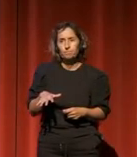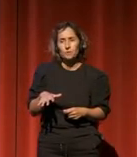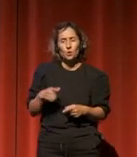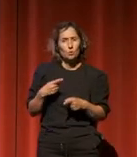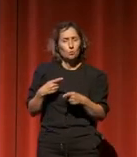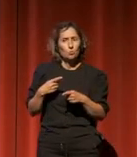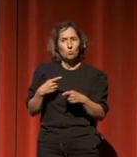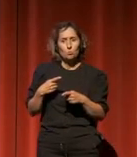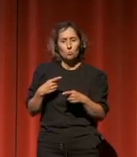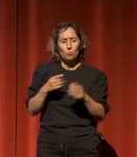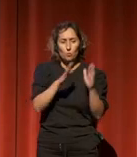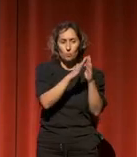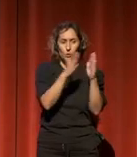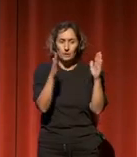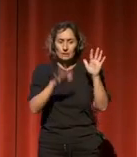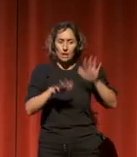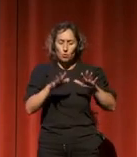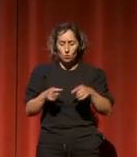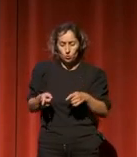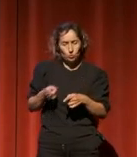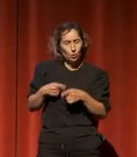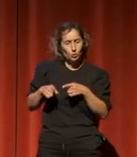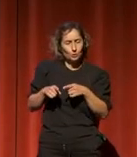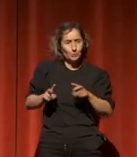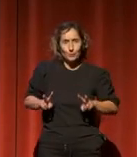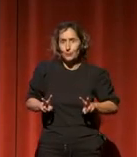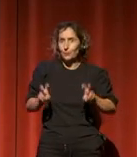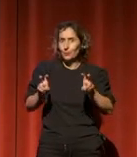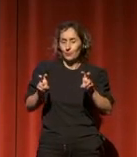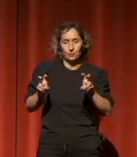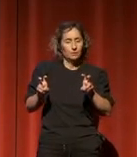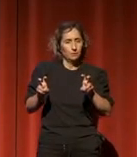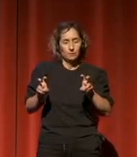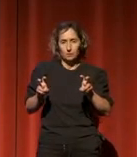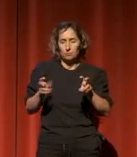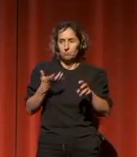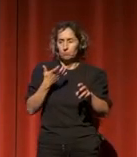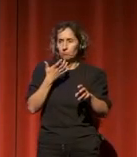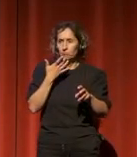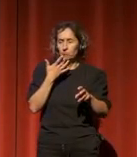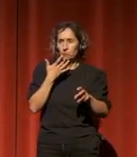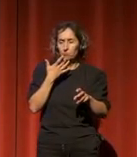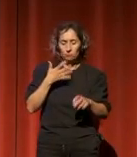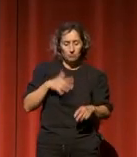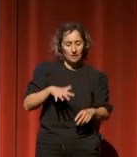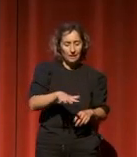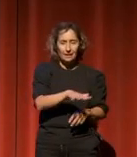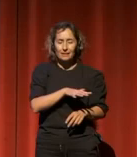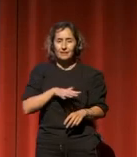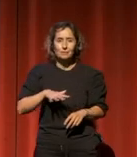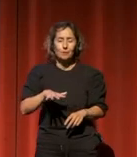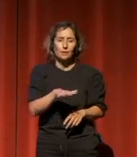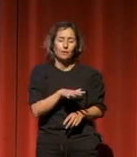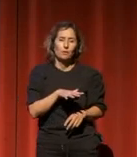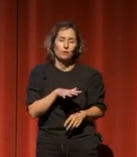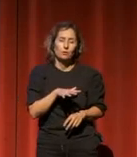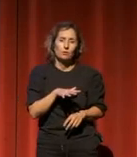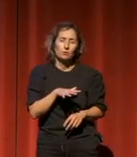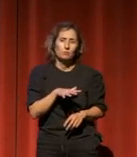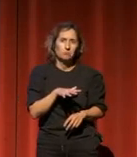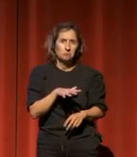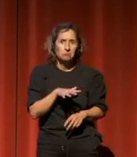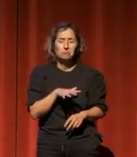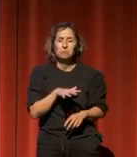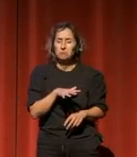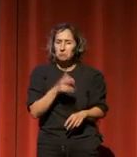innovadores algunas bibliotecas no de eh digamos de planteamientos de espacios e muy